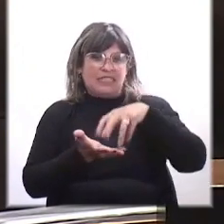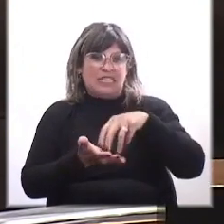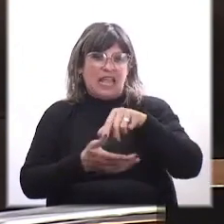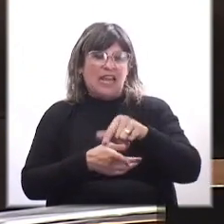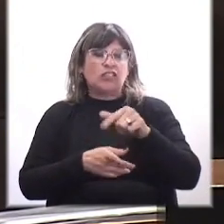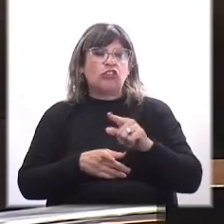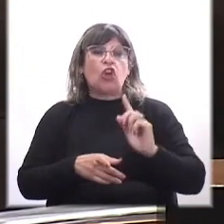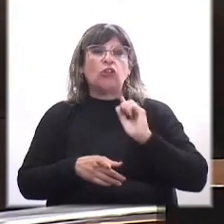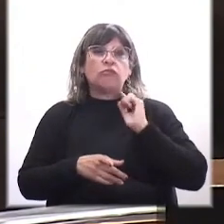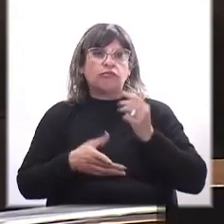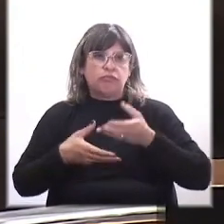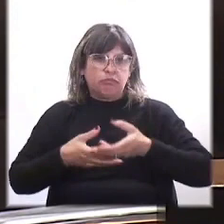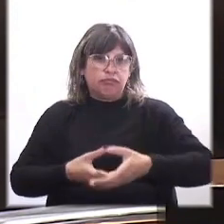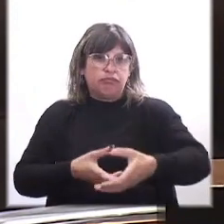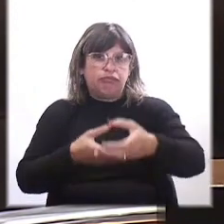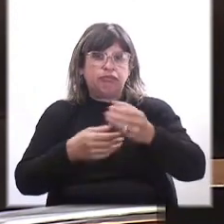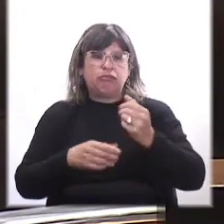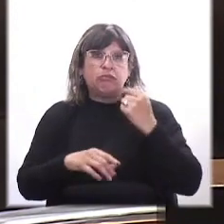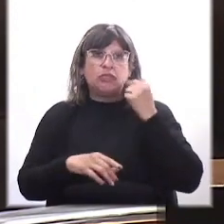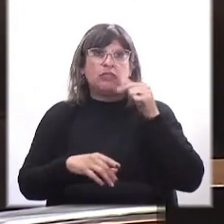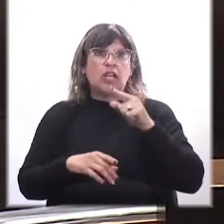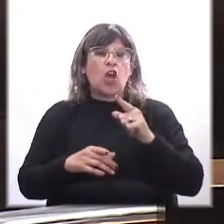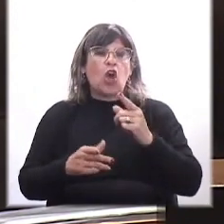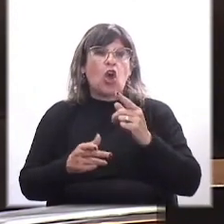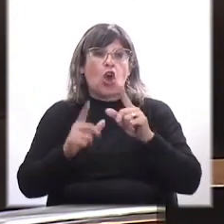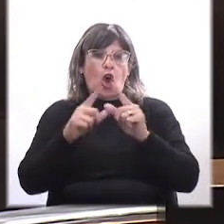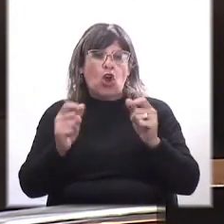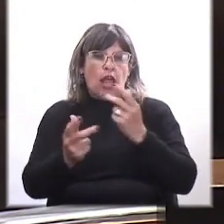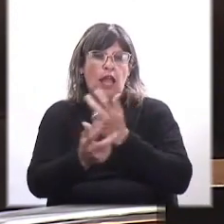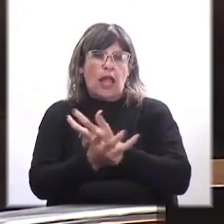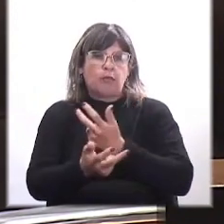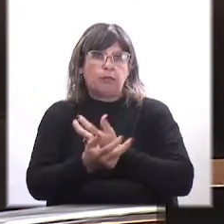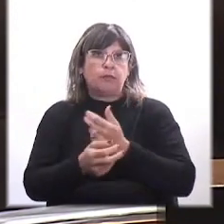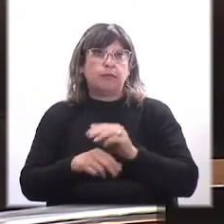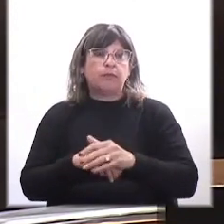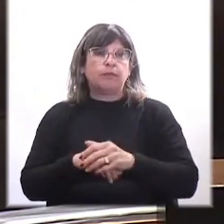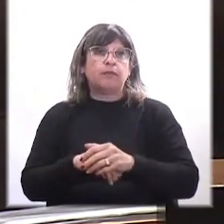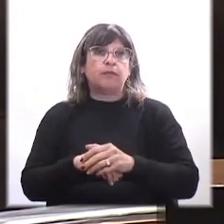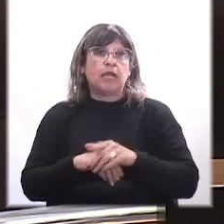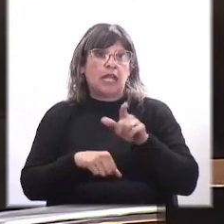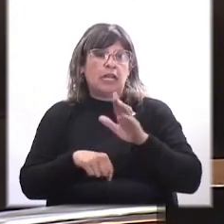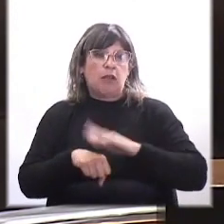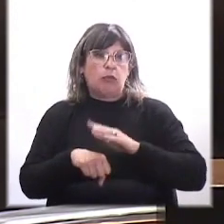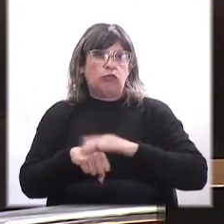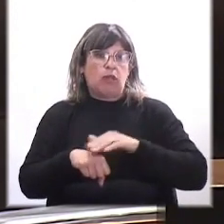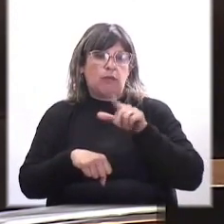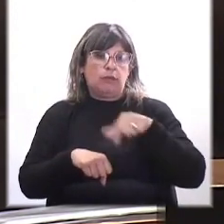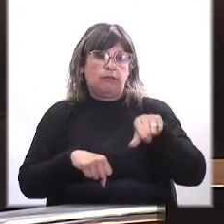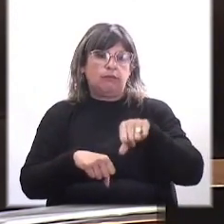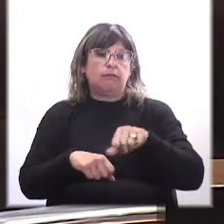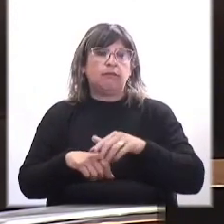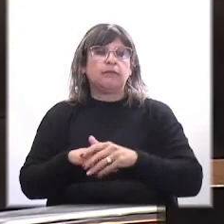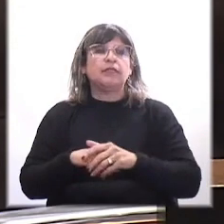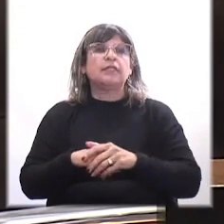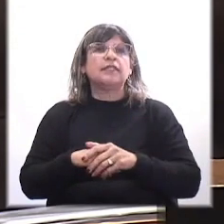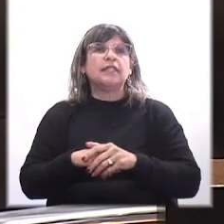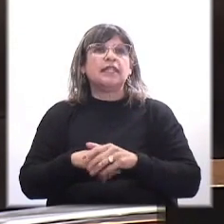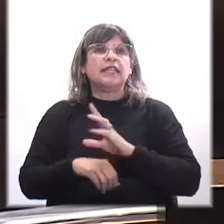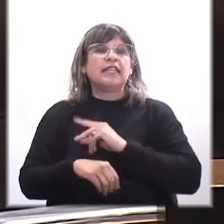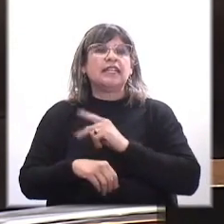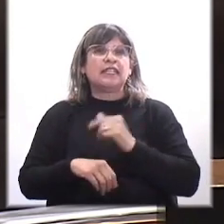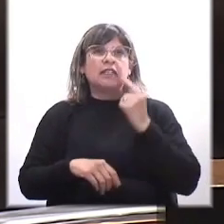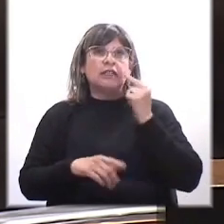del gasoducto de interconexión con ANCAP, quien se hace cargo de esto. En diciembre,